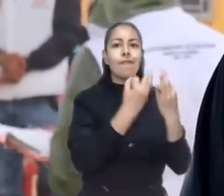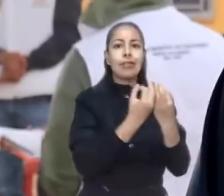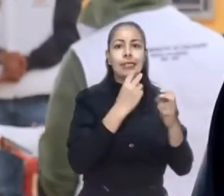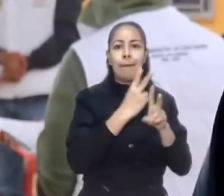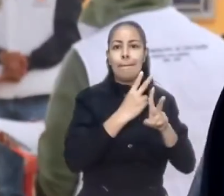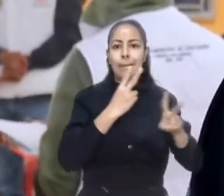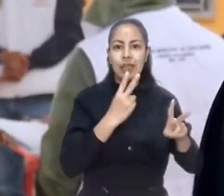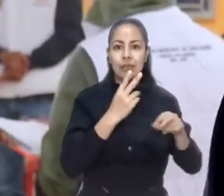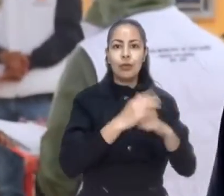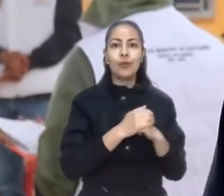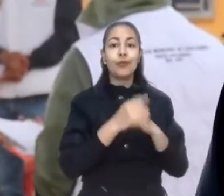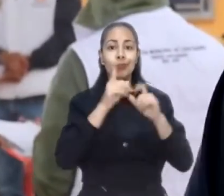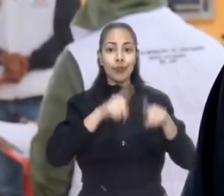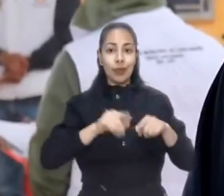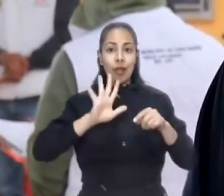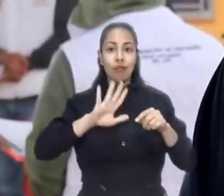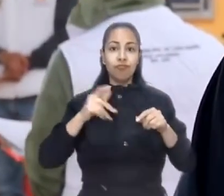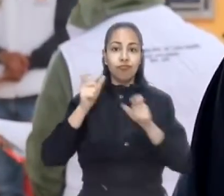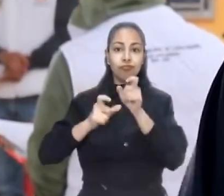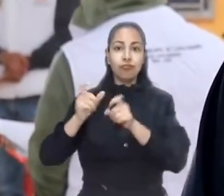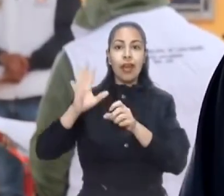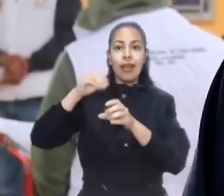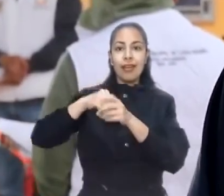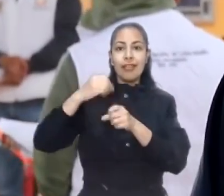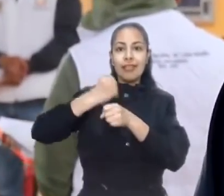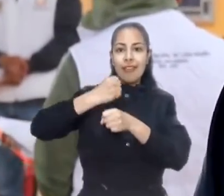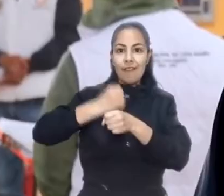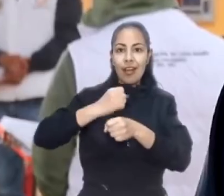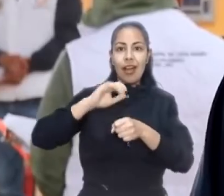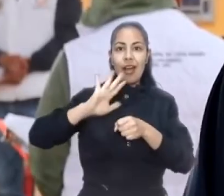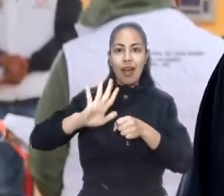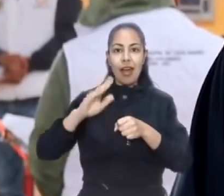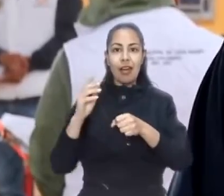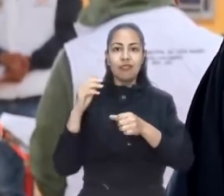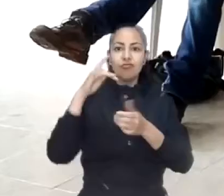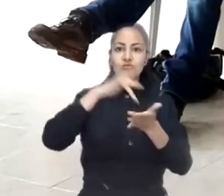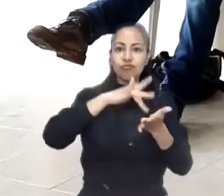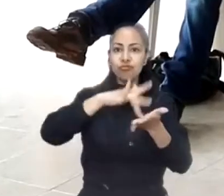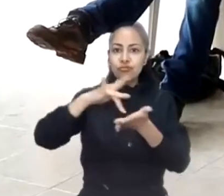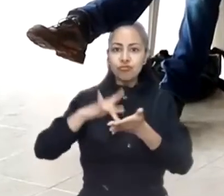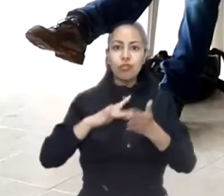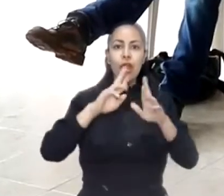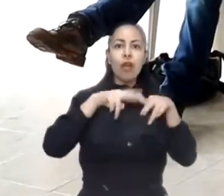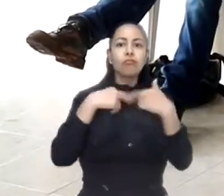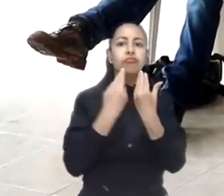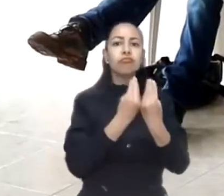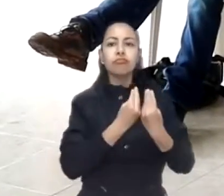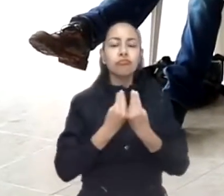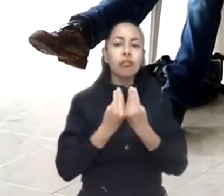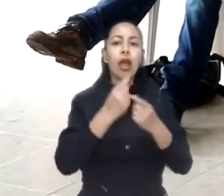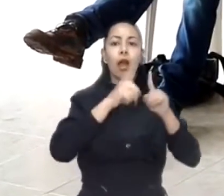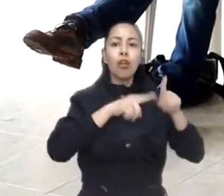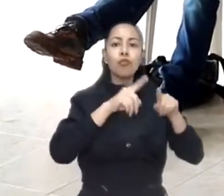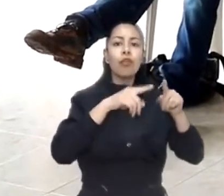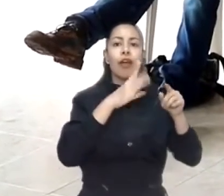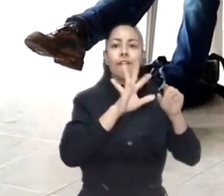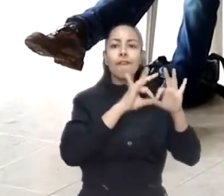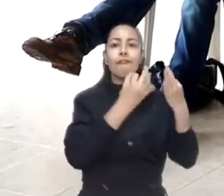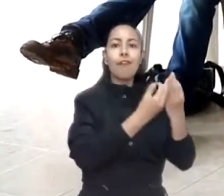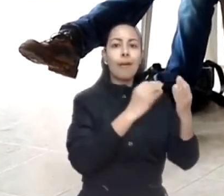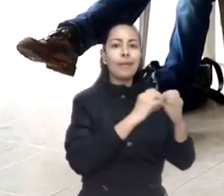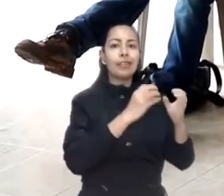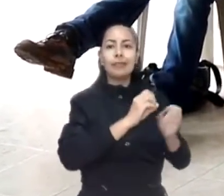en riesgo. Estamos con funcionarios de la administración municipal de Leyva y ya se ha hecho reunión con la comunidad y se va a evacuar